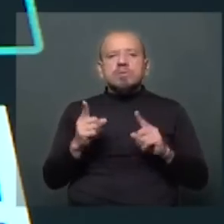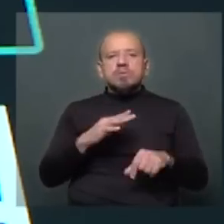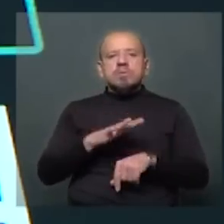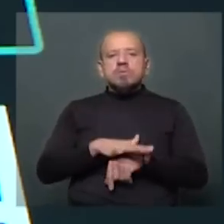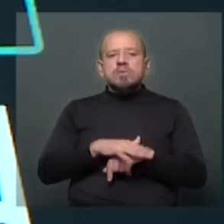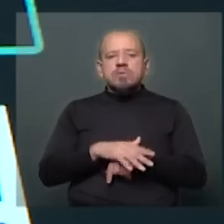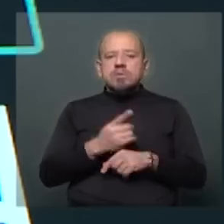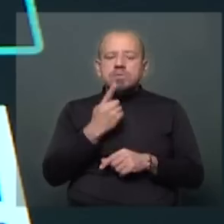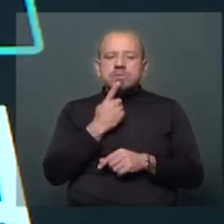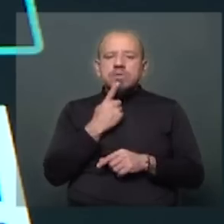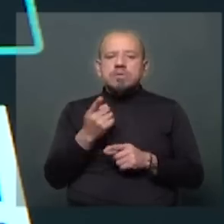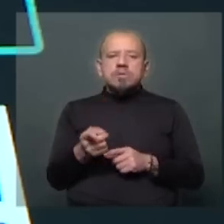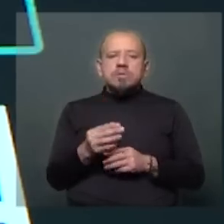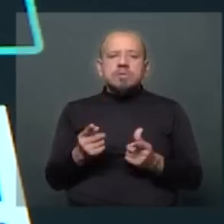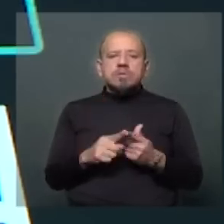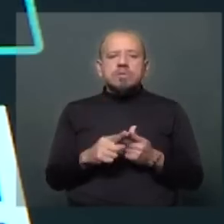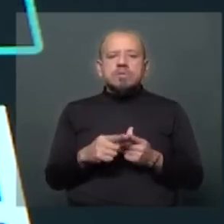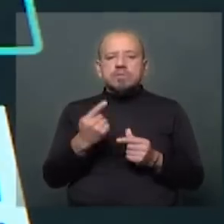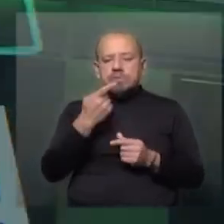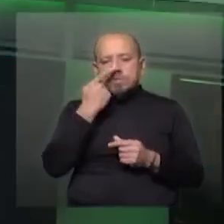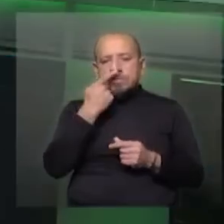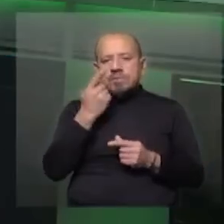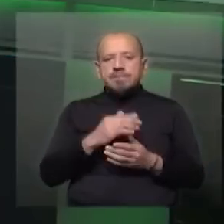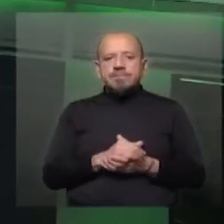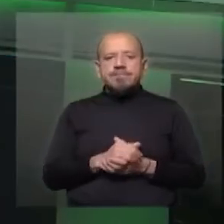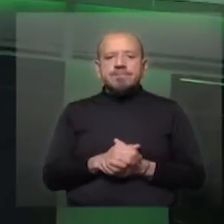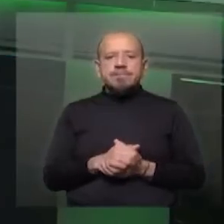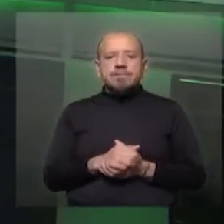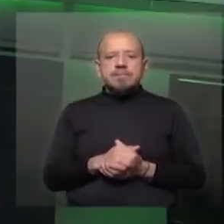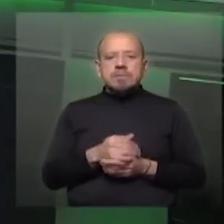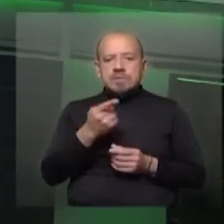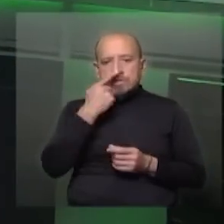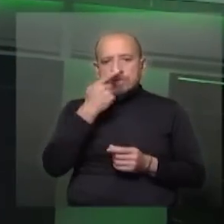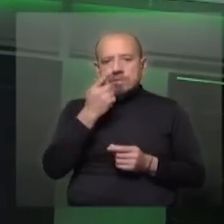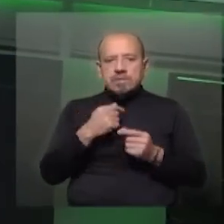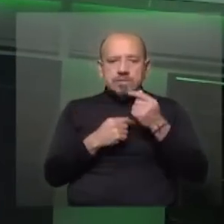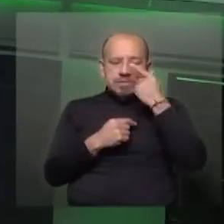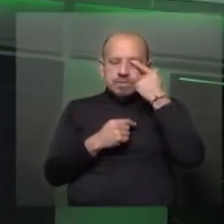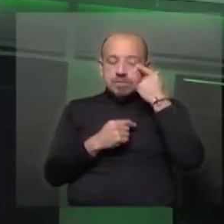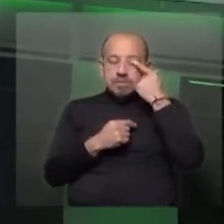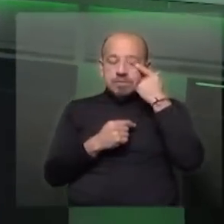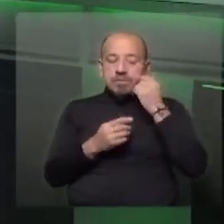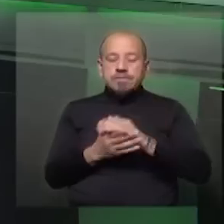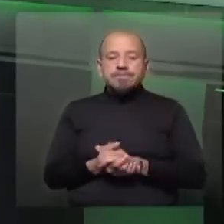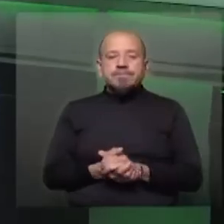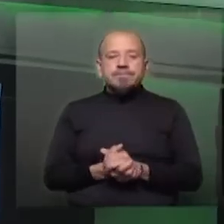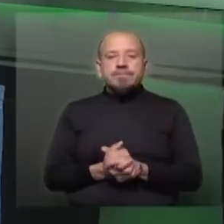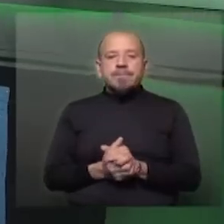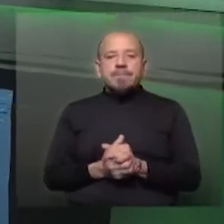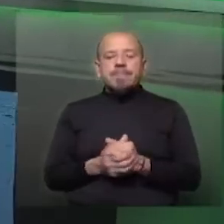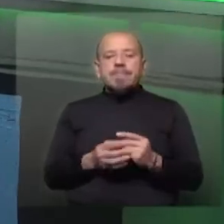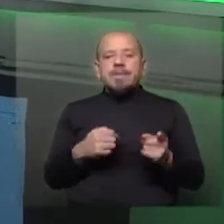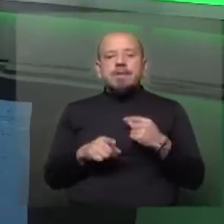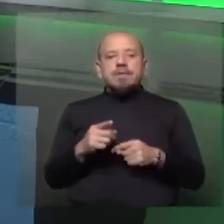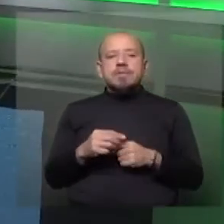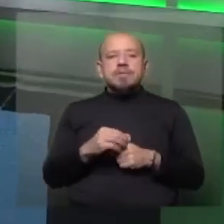político así como fermental muy interesante yo que ya sé de que viene delgo que es muy interesante Bueno vamos a arrancar eh Mariano con prat vamos a